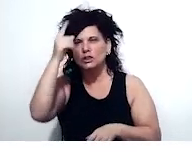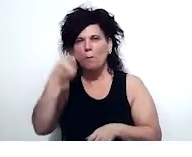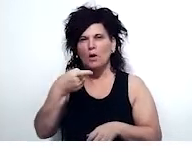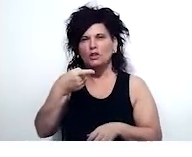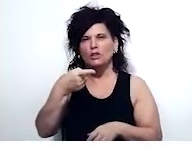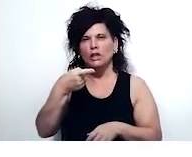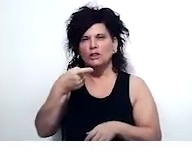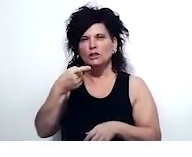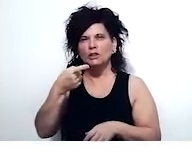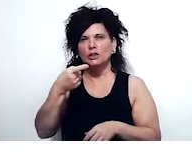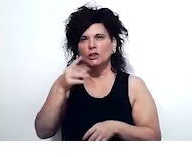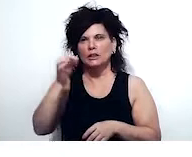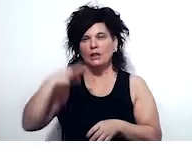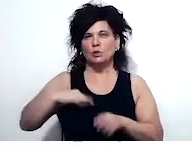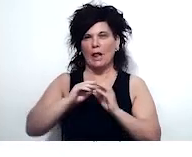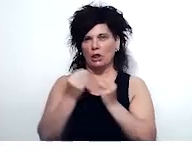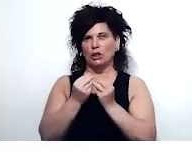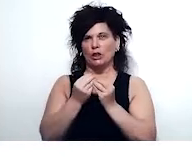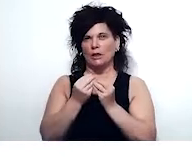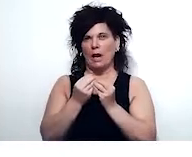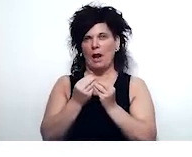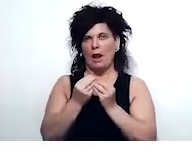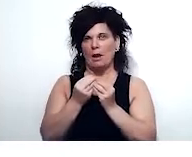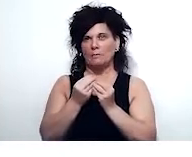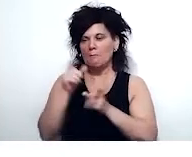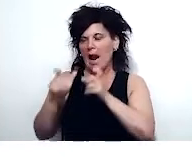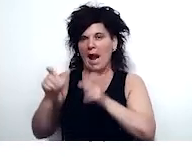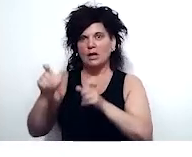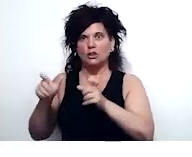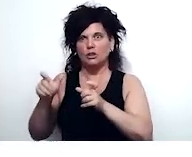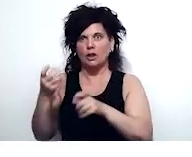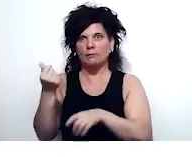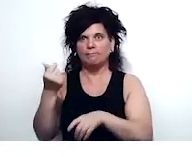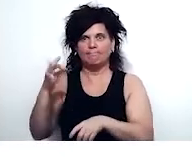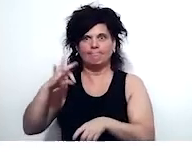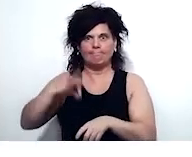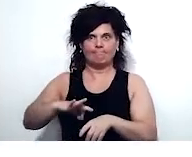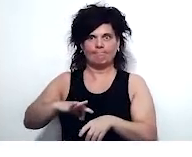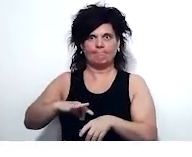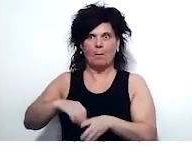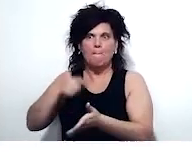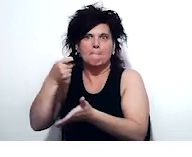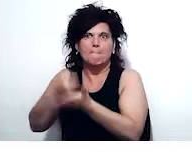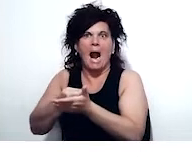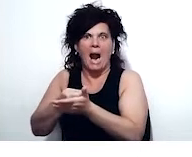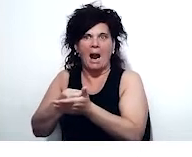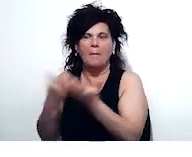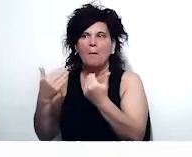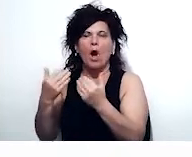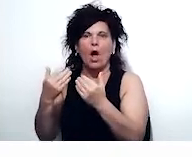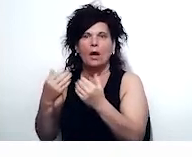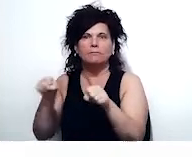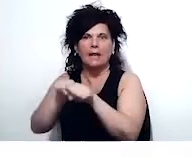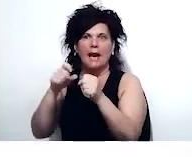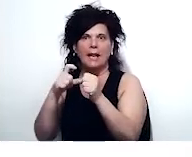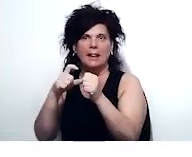familia, digamos, de menores ingresos en la sociedad, un 14 o un 12% tiene que gastarlo en poder conectarse